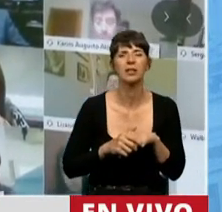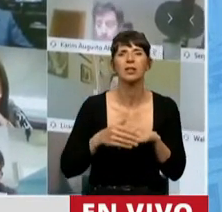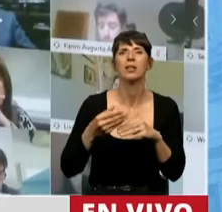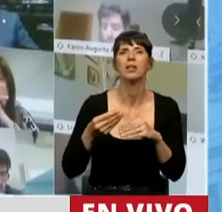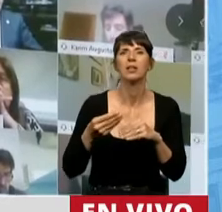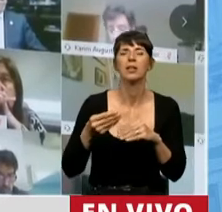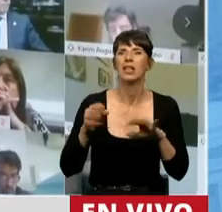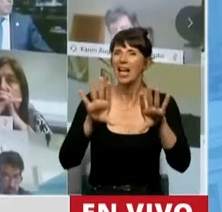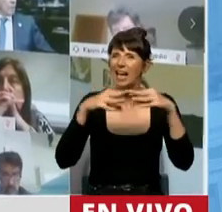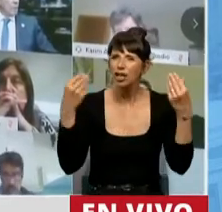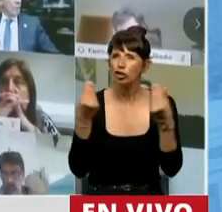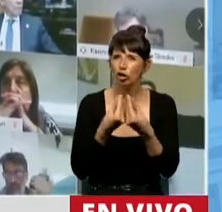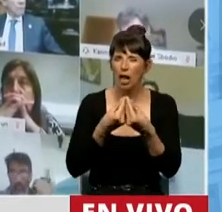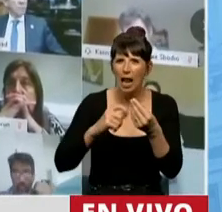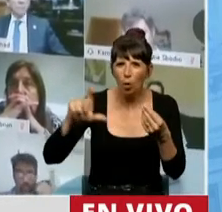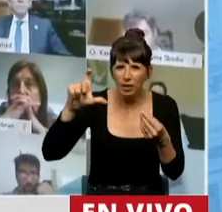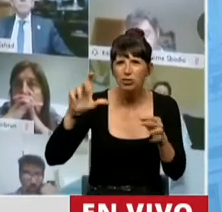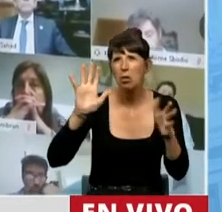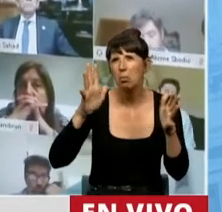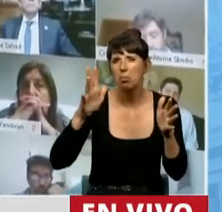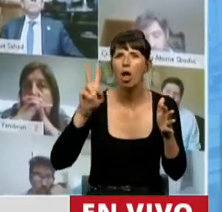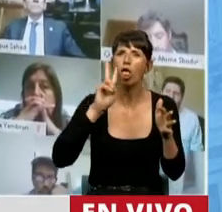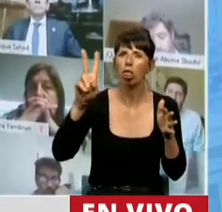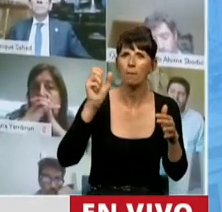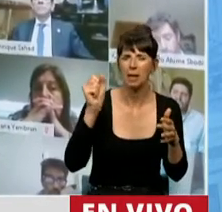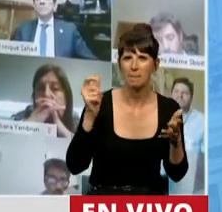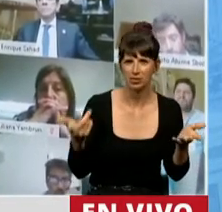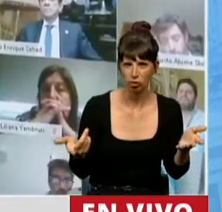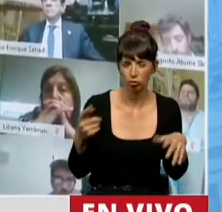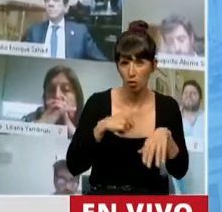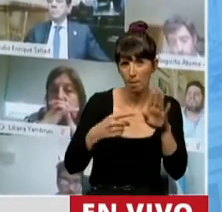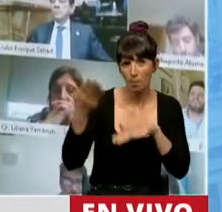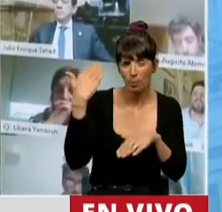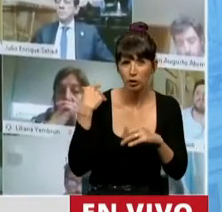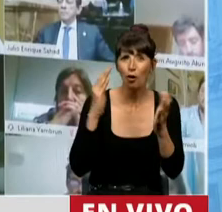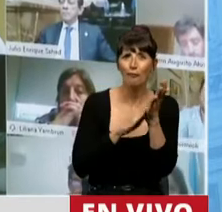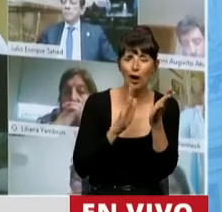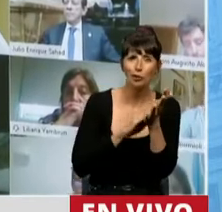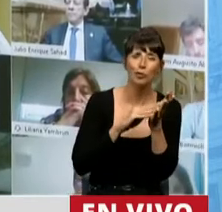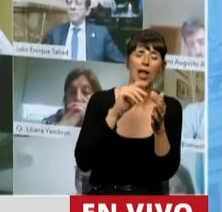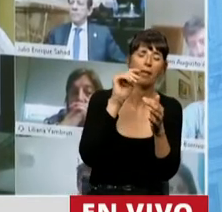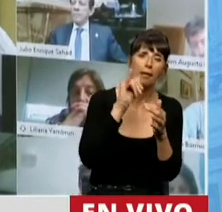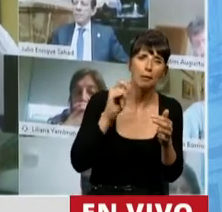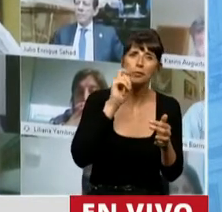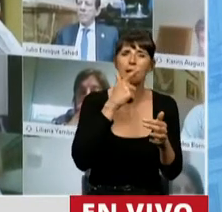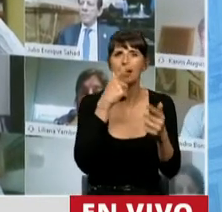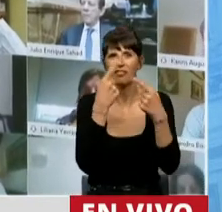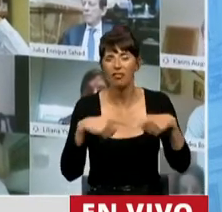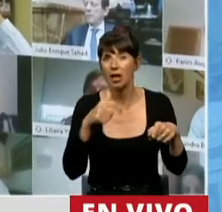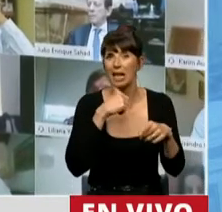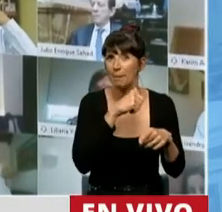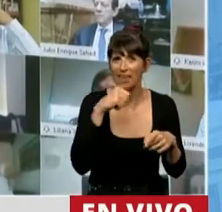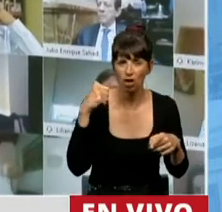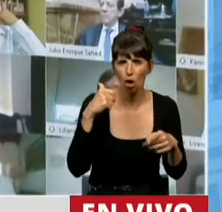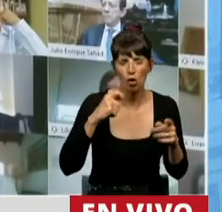aumentos en números totales fue de 2.000 pesos y también recordemos que en ese momento las facturas de servicios públicos y los medicamentos aumentaban